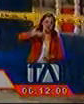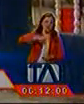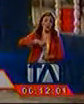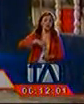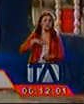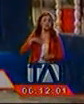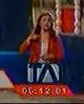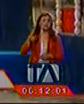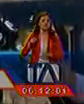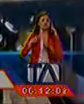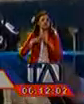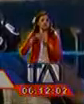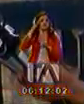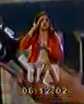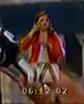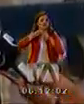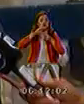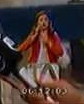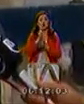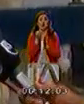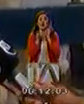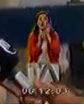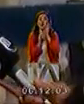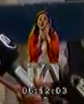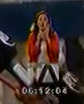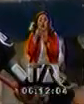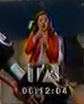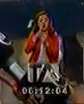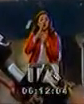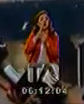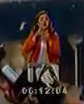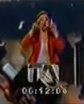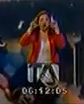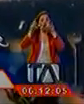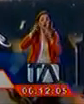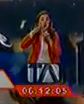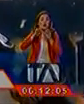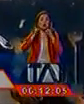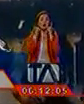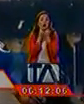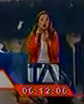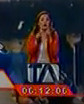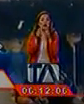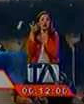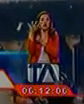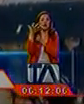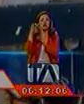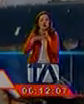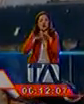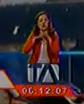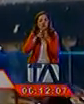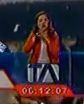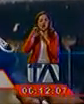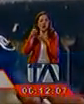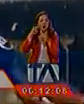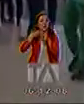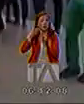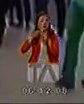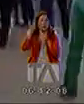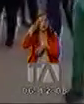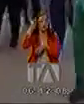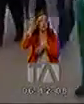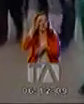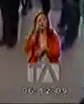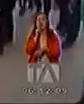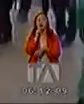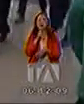los incidentes. De acuerdo a los videos y las fotos que circulan en redes sociales, más o menos unas 15 personas a 20 personas han sido identificadas plenamente.